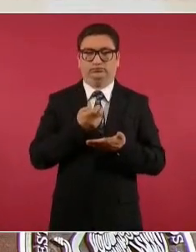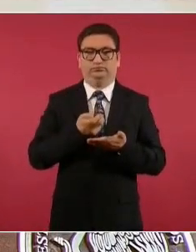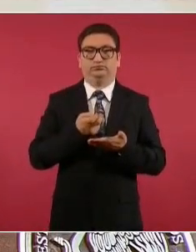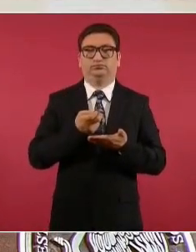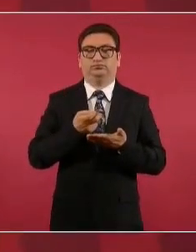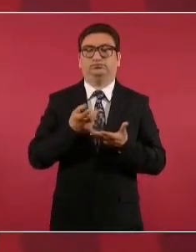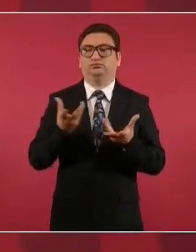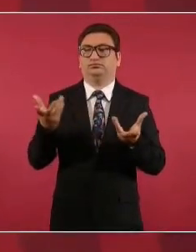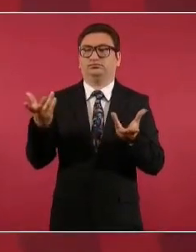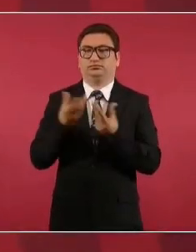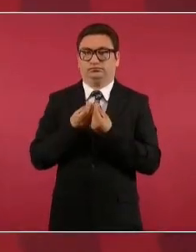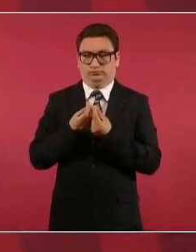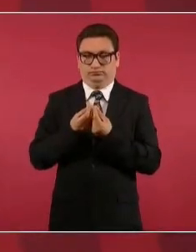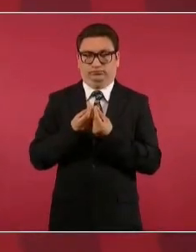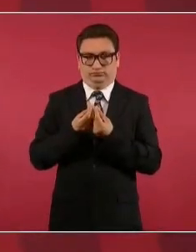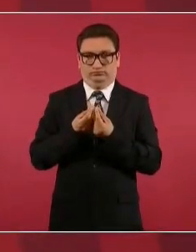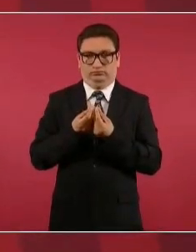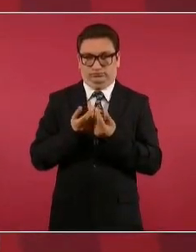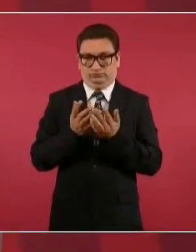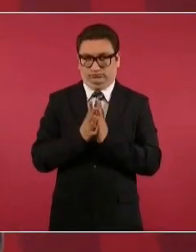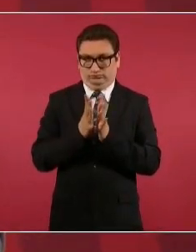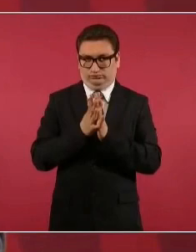la colaboración